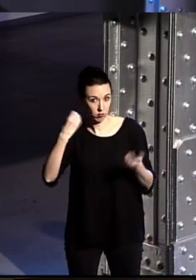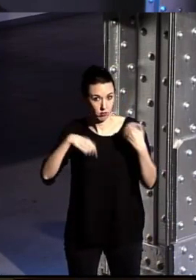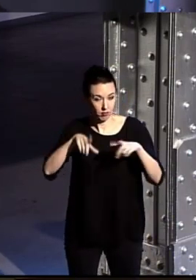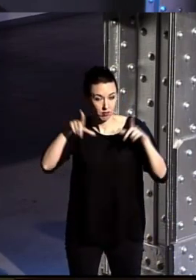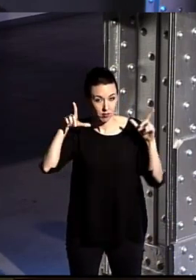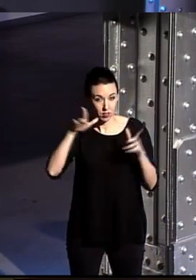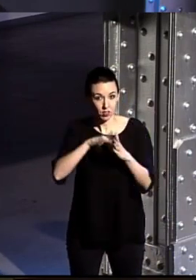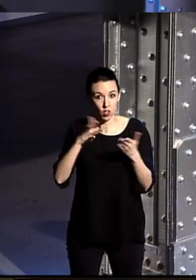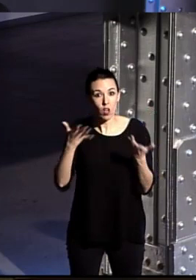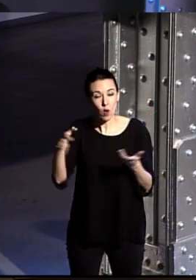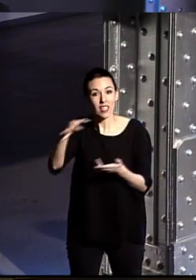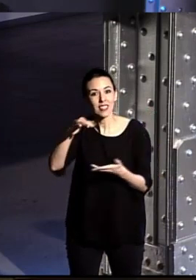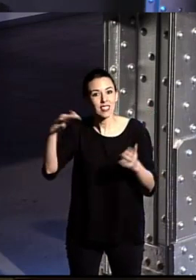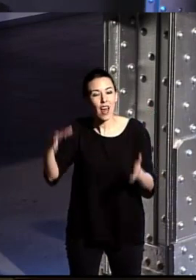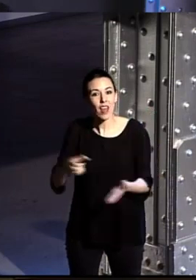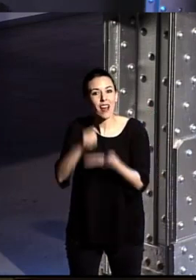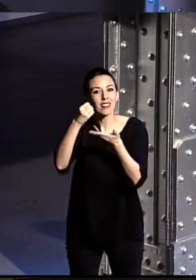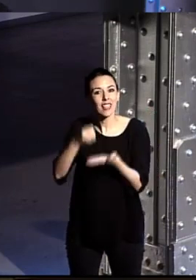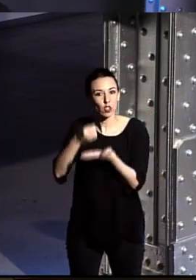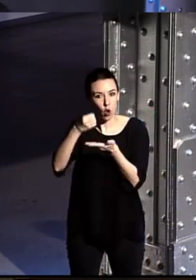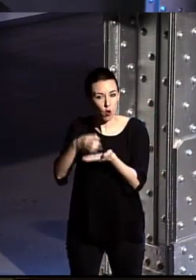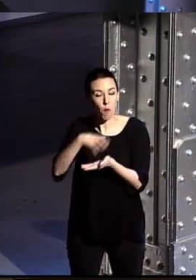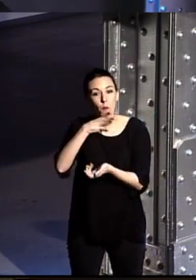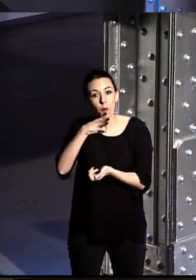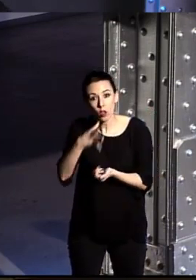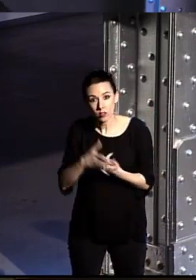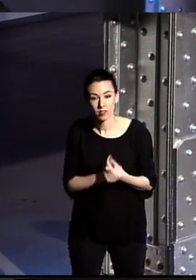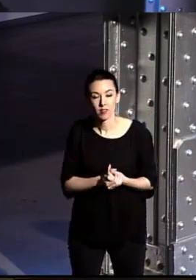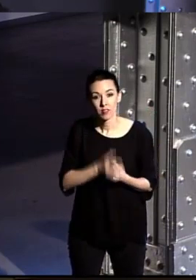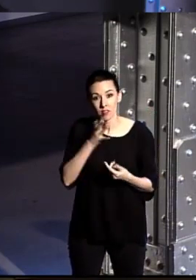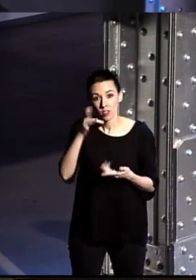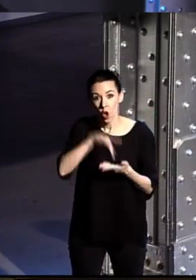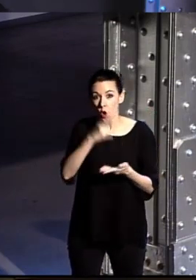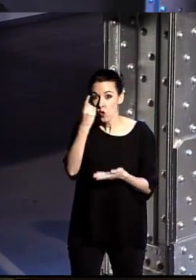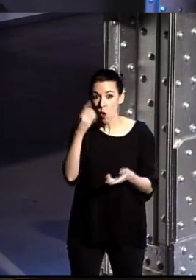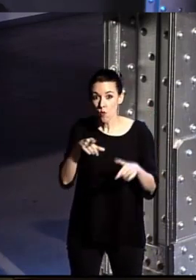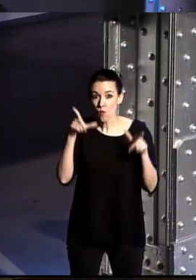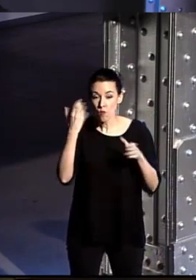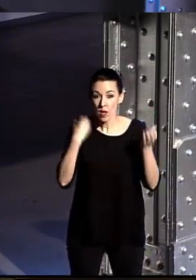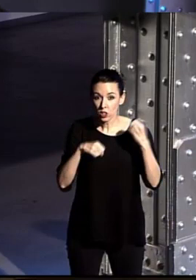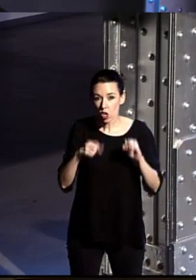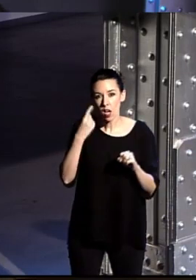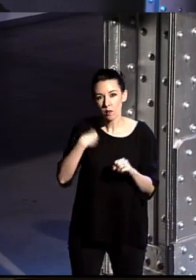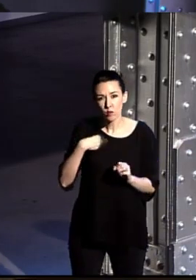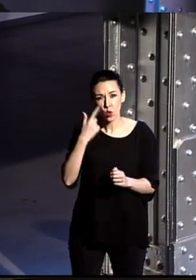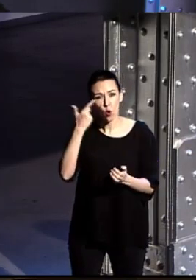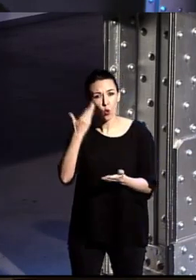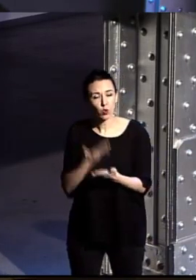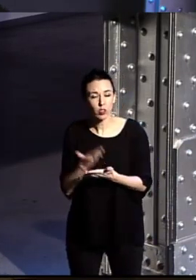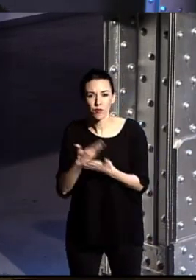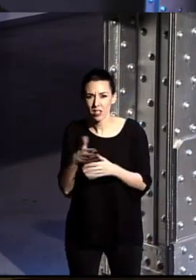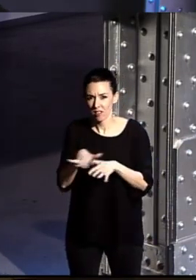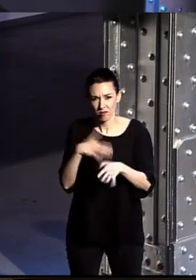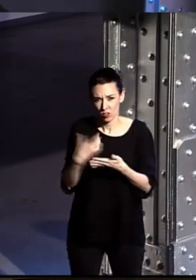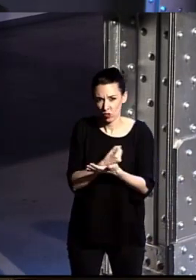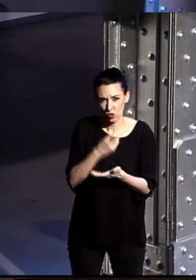novela, es La isla del tesoro, ¿no? ¿Por qué? Porque hay un personaje en la novela que justifica casi todo